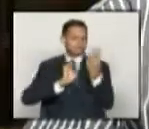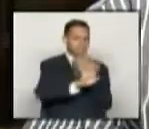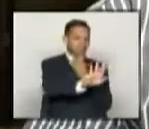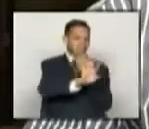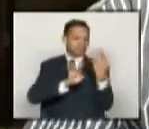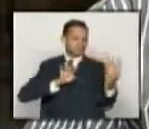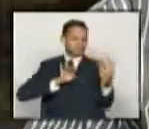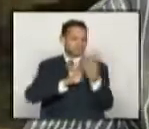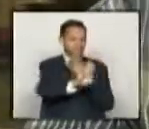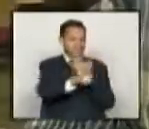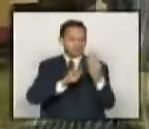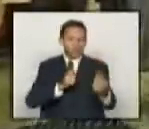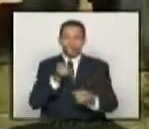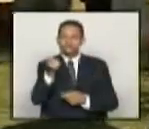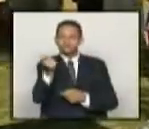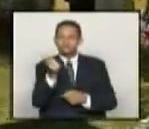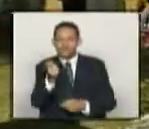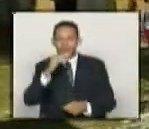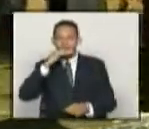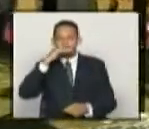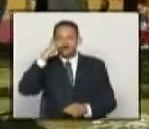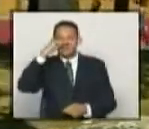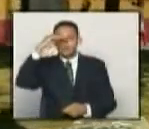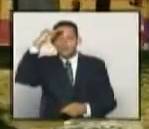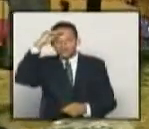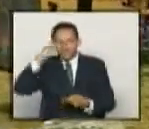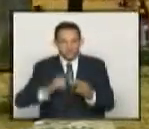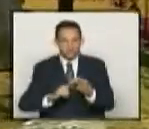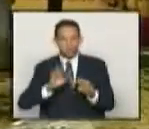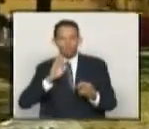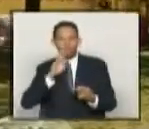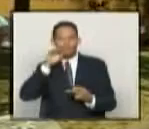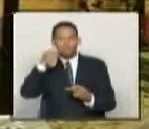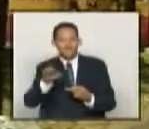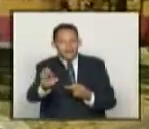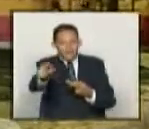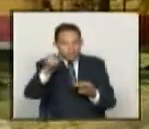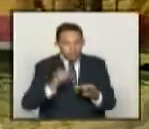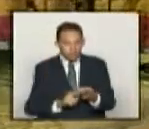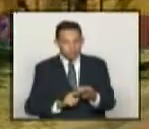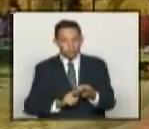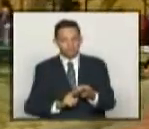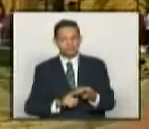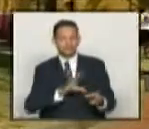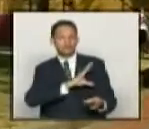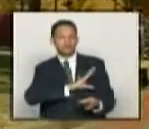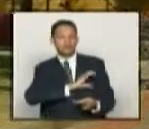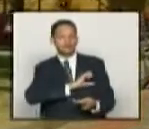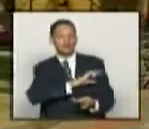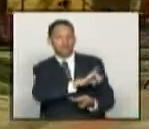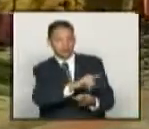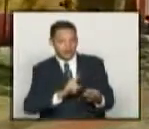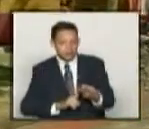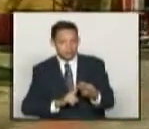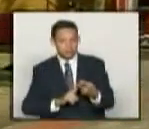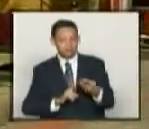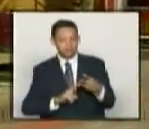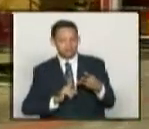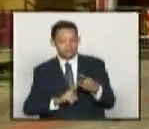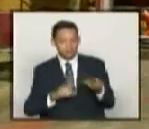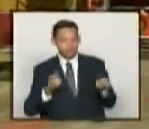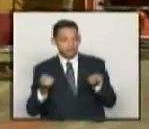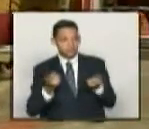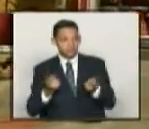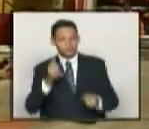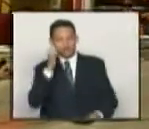entre Medellín y Cali y va hacia el puerto de Buenaventura. Tenemos riesgos en el tema de seguridad, por eso esas cámaras llegan pues es muy